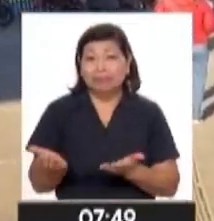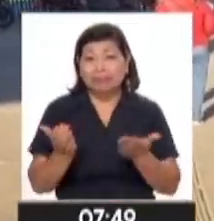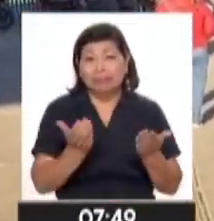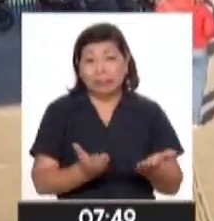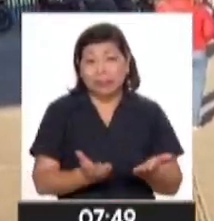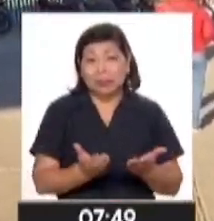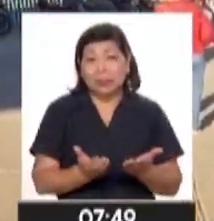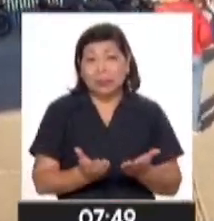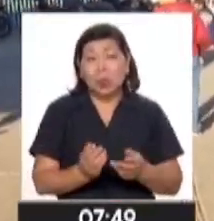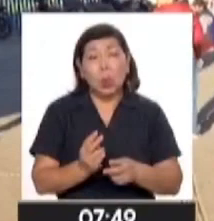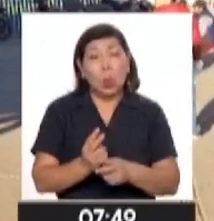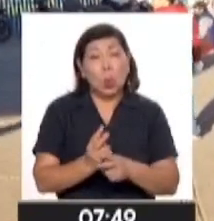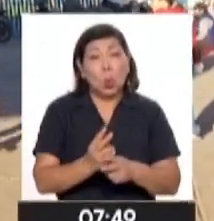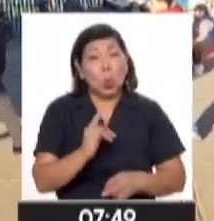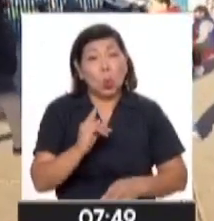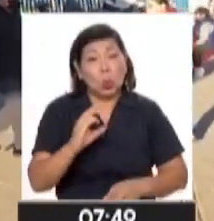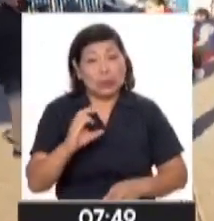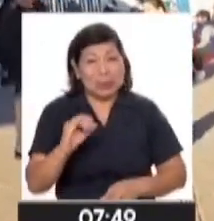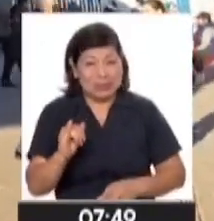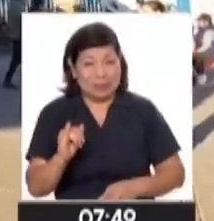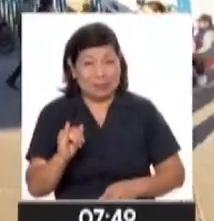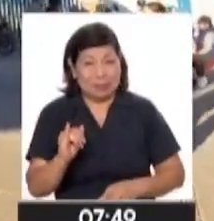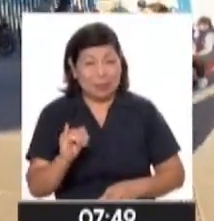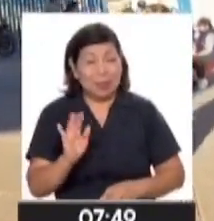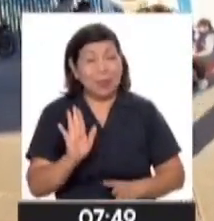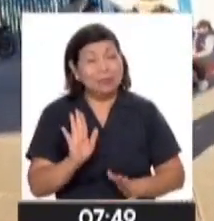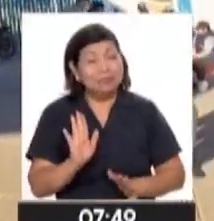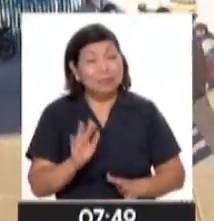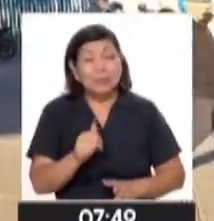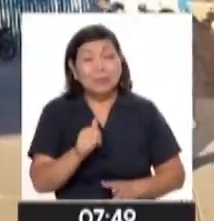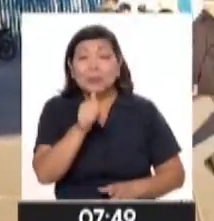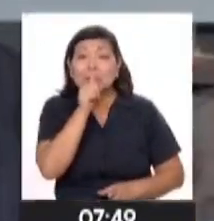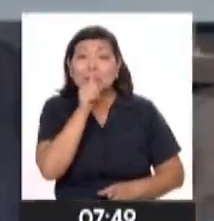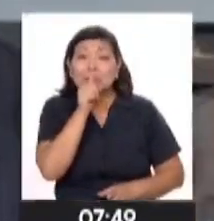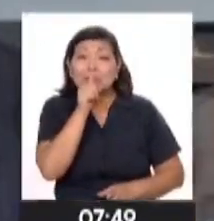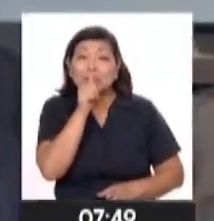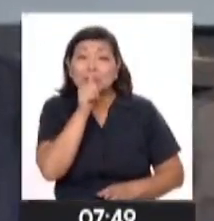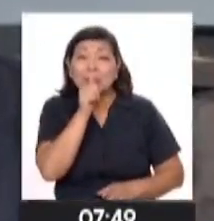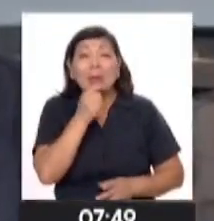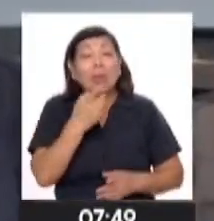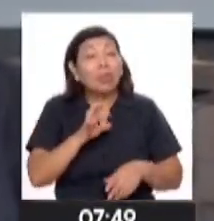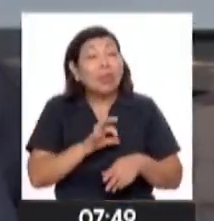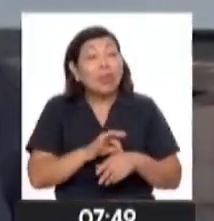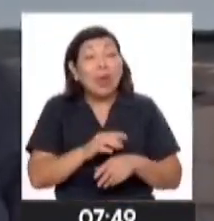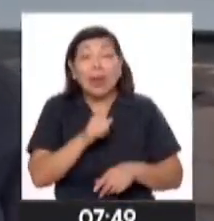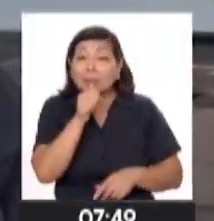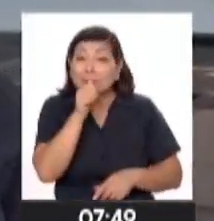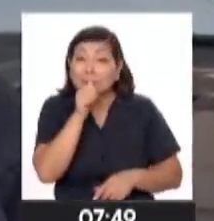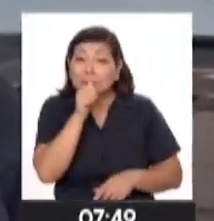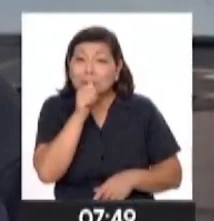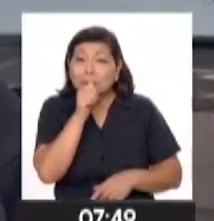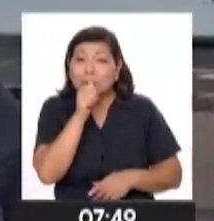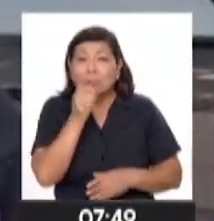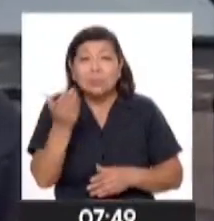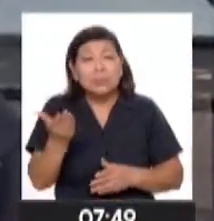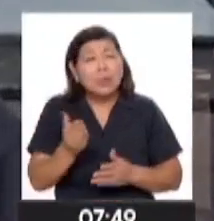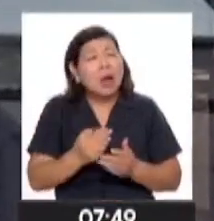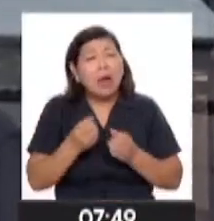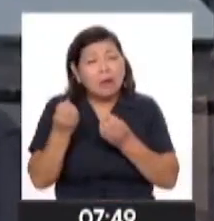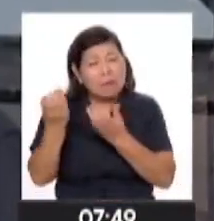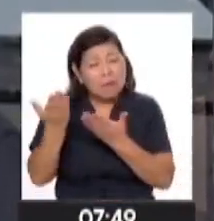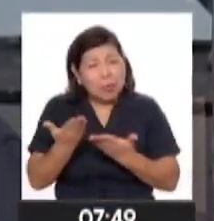a la unidad de cuidados intensivos y su pronóstico es reservado. Los familiares están recibiendo